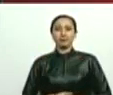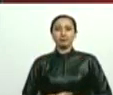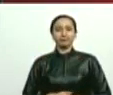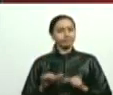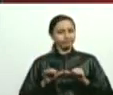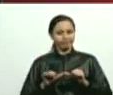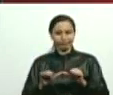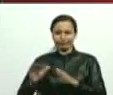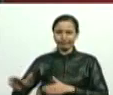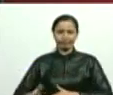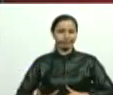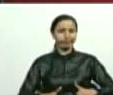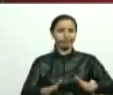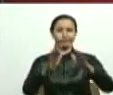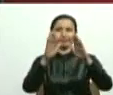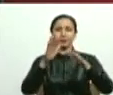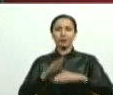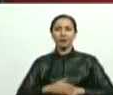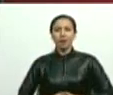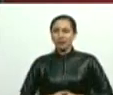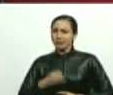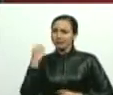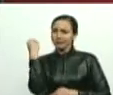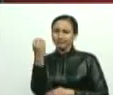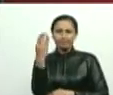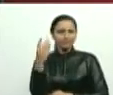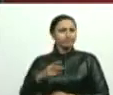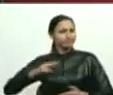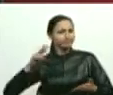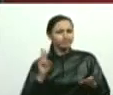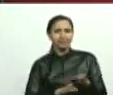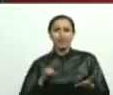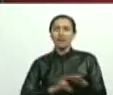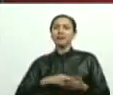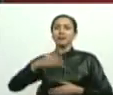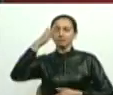rumbo, marca la palabra, el pueblo marca la verdad.